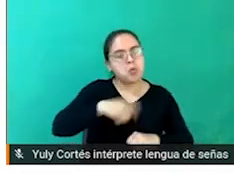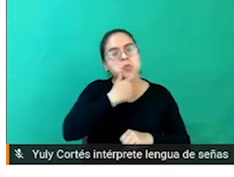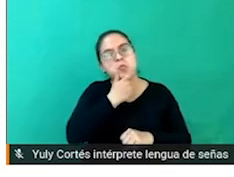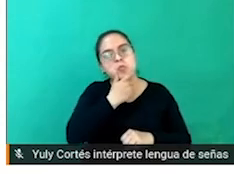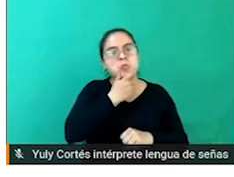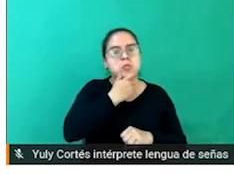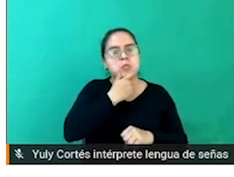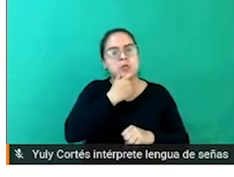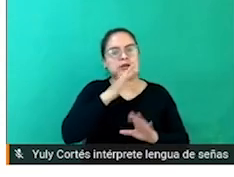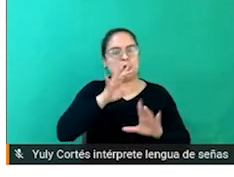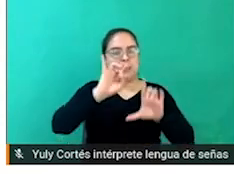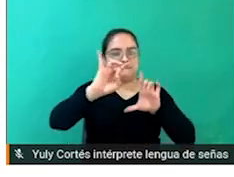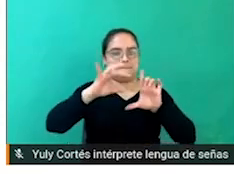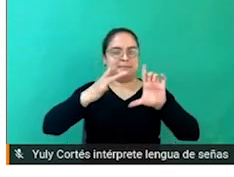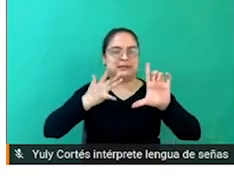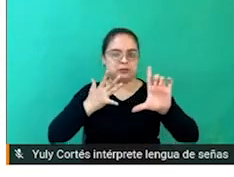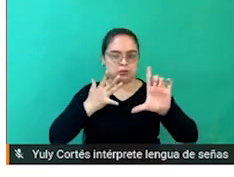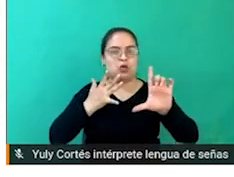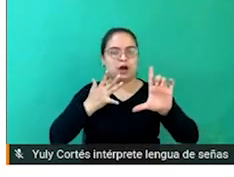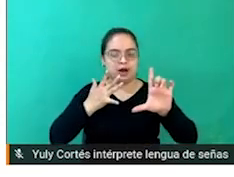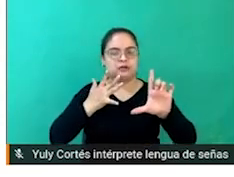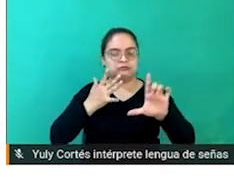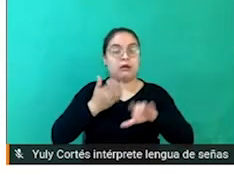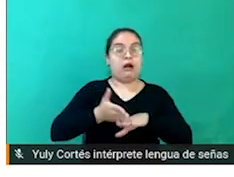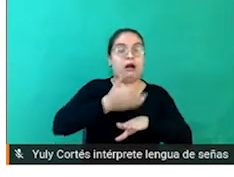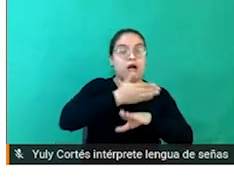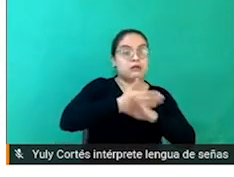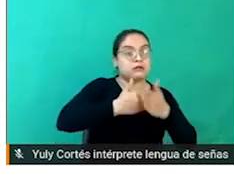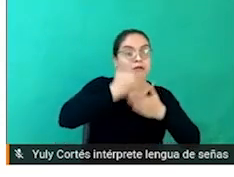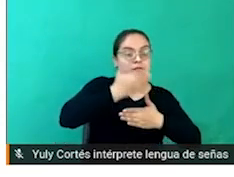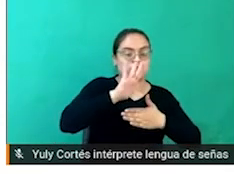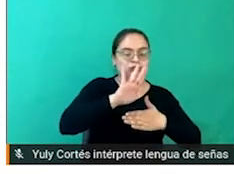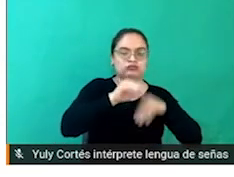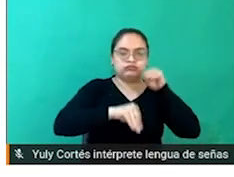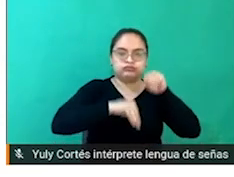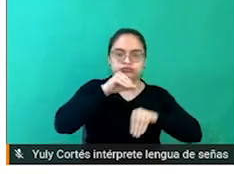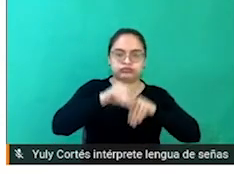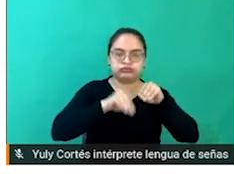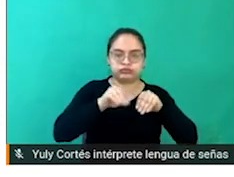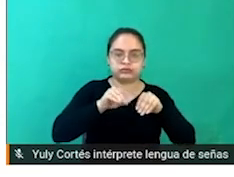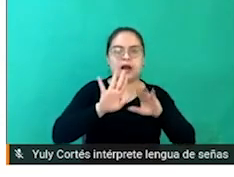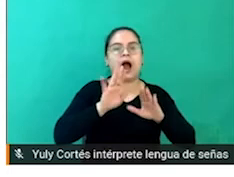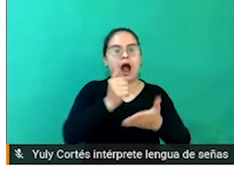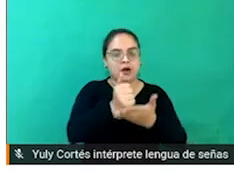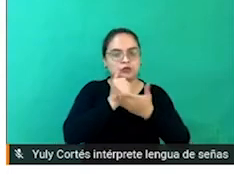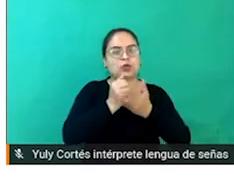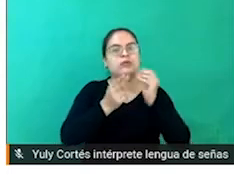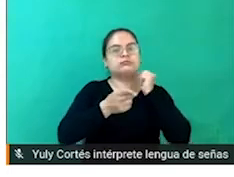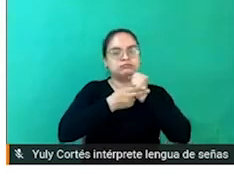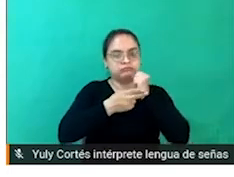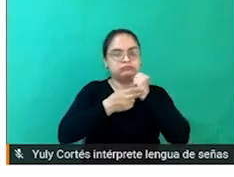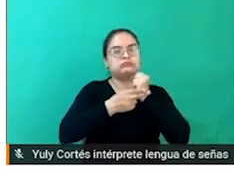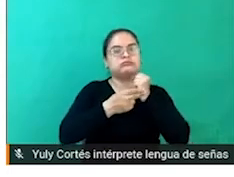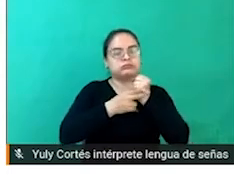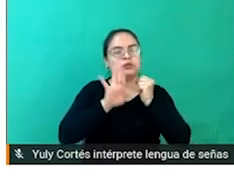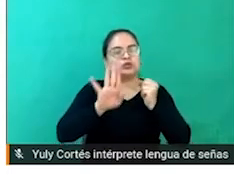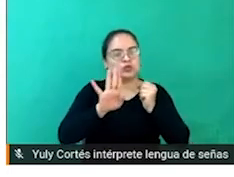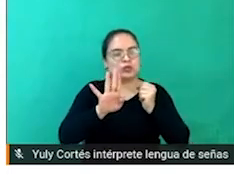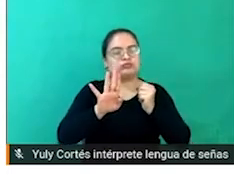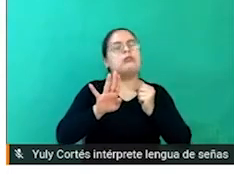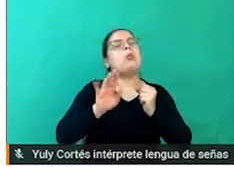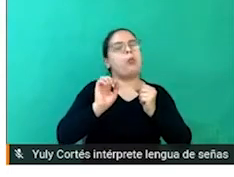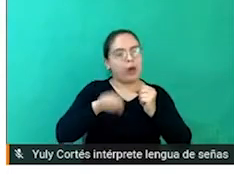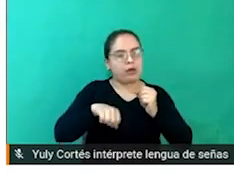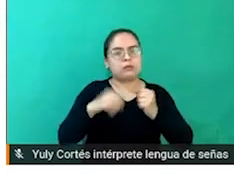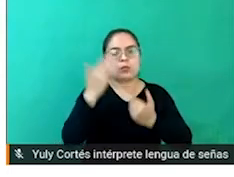esta virtualización en las fases iniciales de producción, nos permite ahorrar costos altos en el prototipado y también en